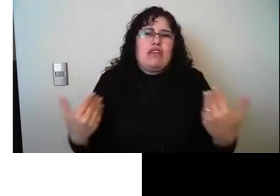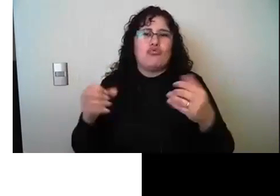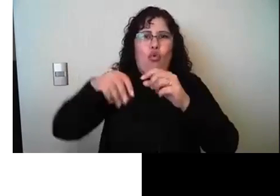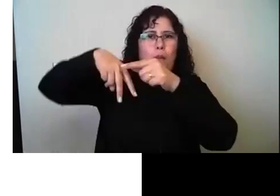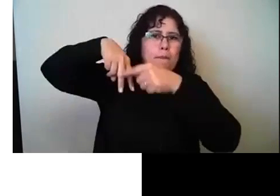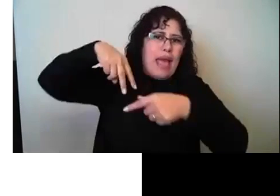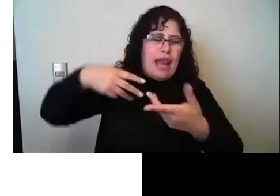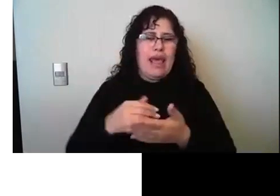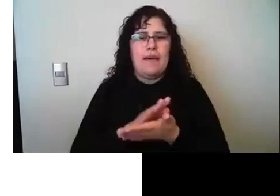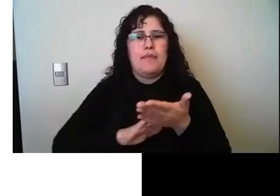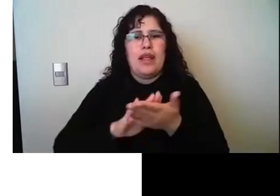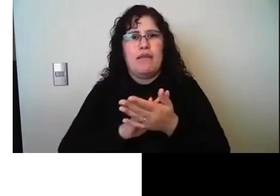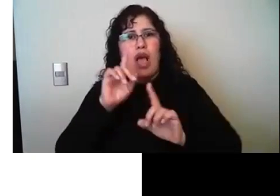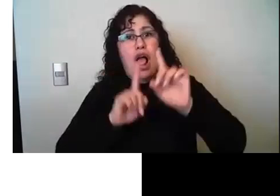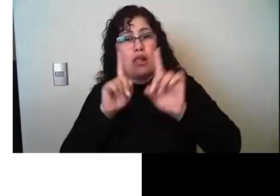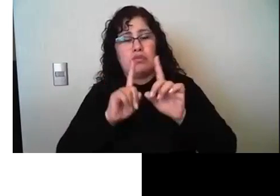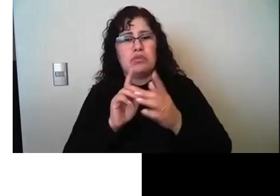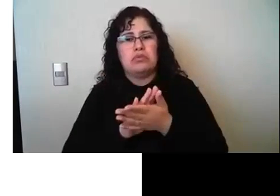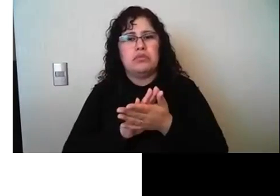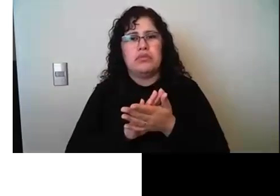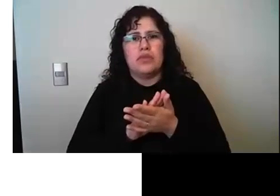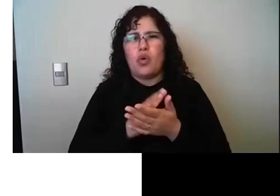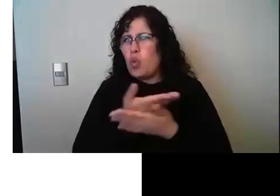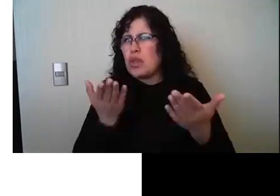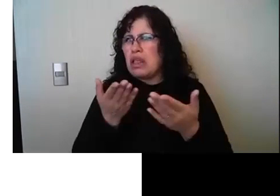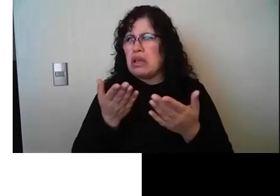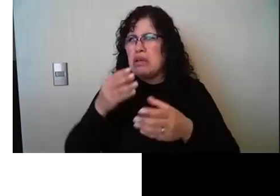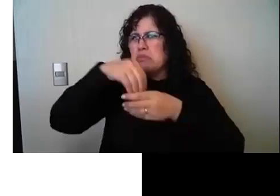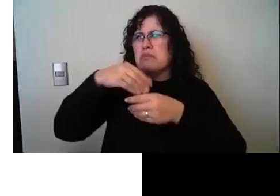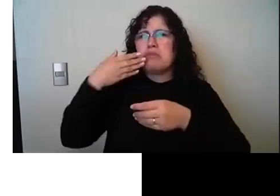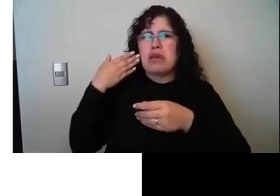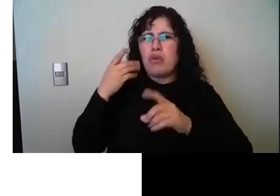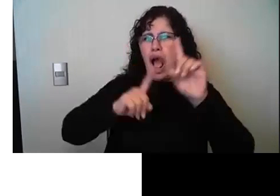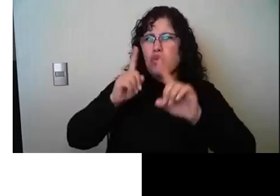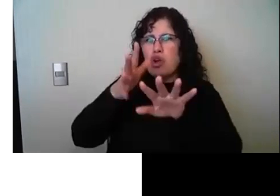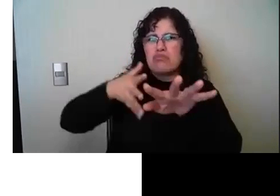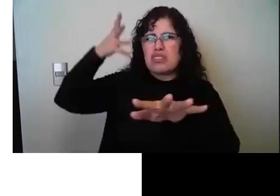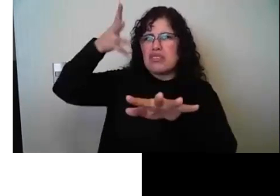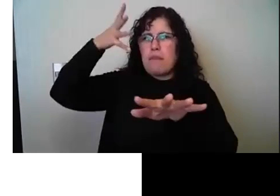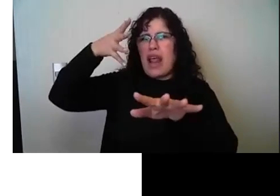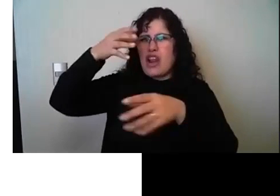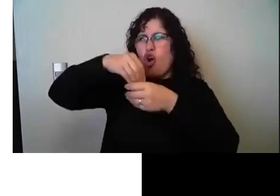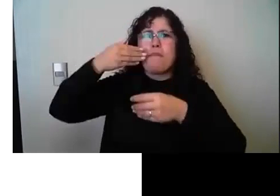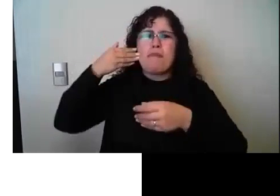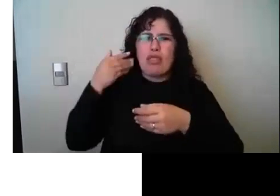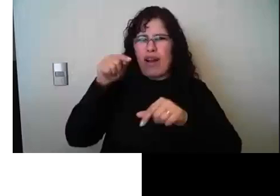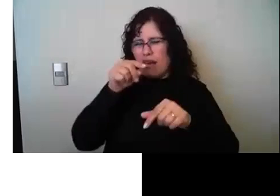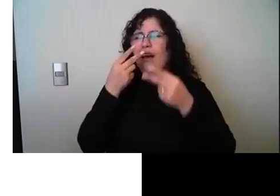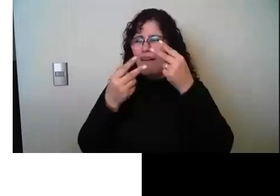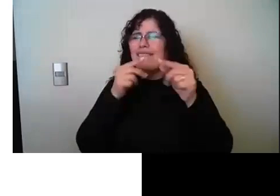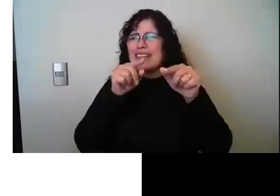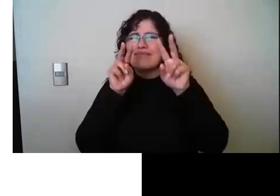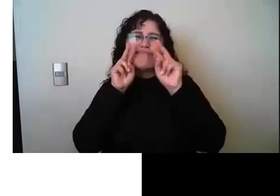Aquellos que tengan seminario de médula espinal, seguramente van a tener